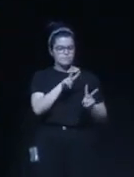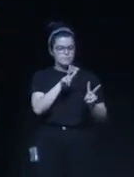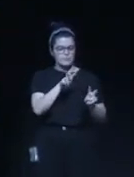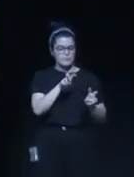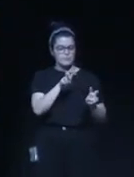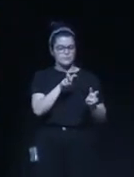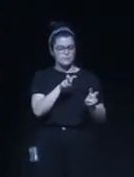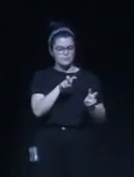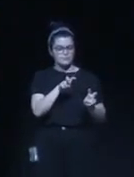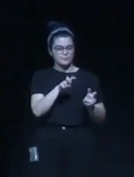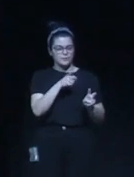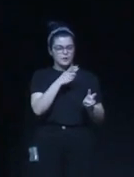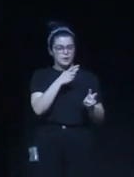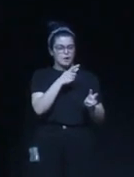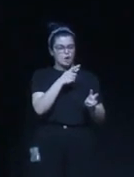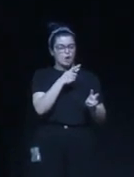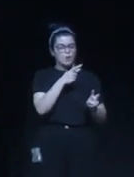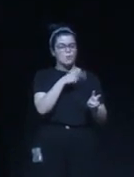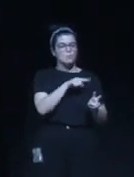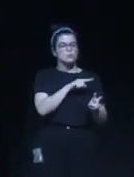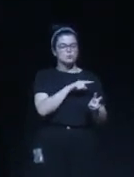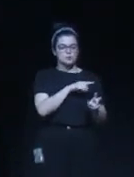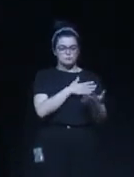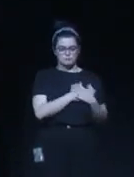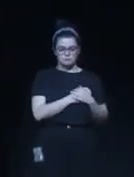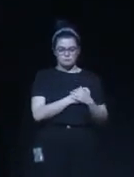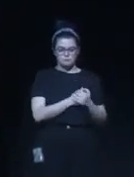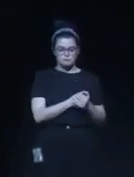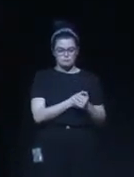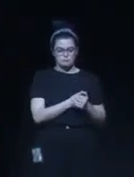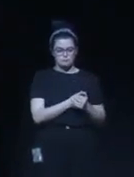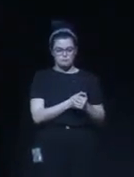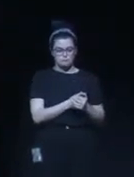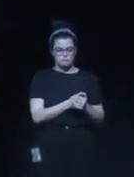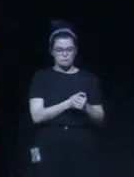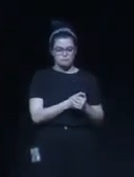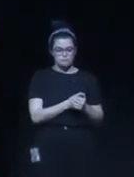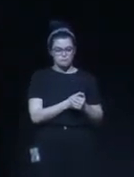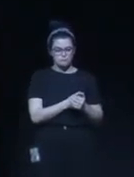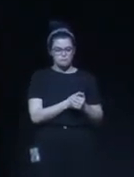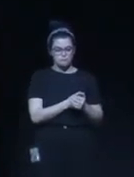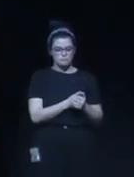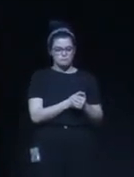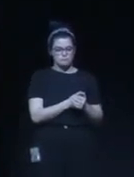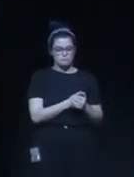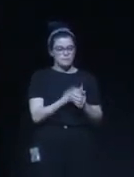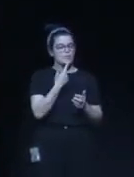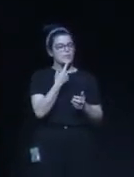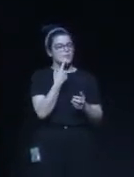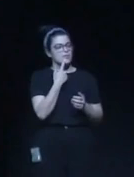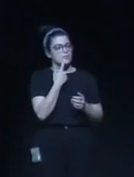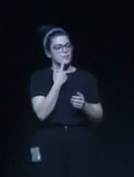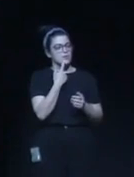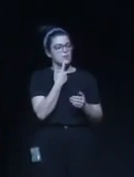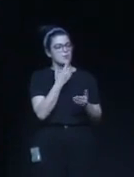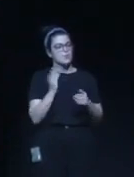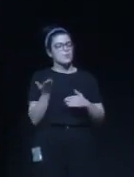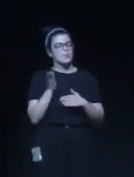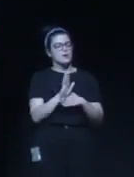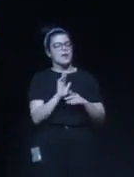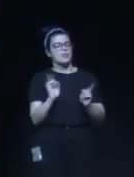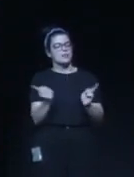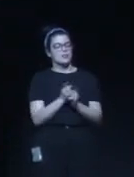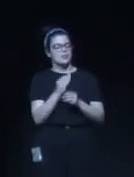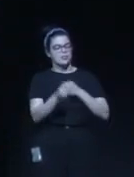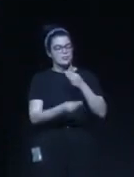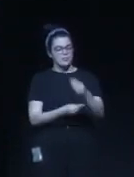Vosotras cuando os proponen hacerla, cuando este os propone hacer el corto, ¿pensáis que va a tener tanto recorrido? Nunca mejor